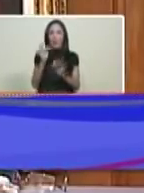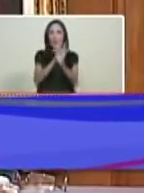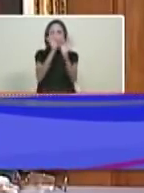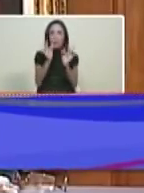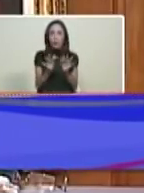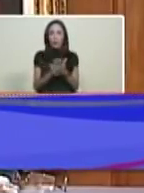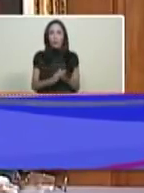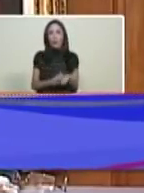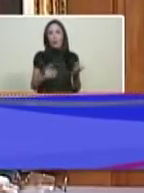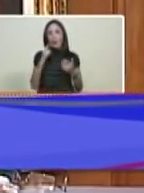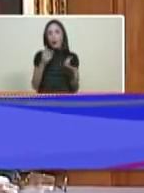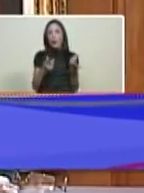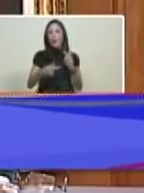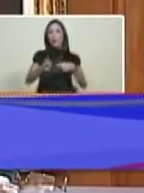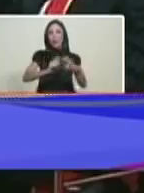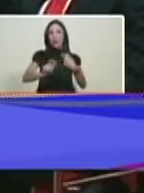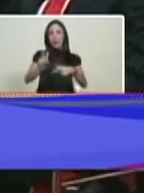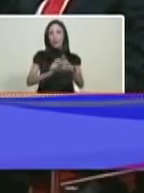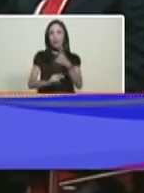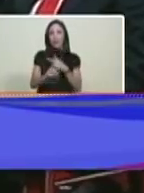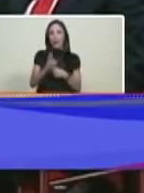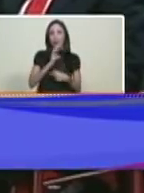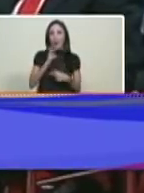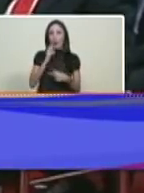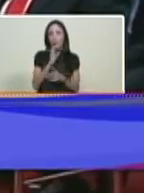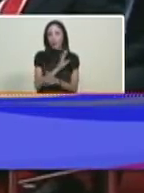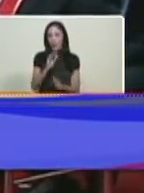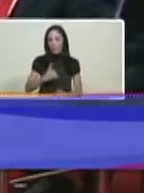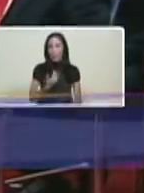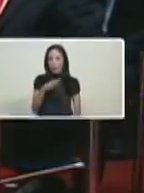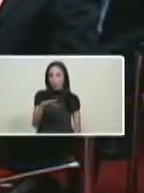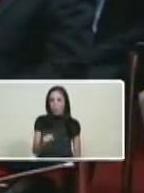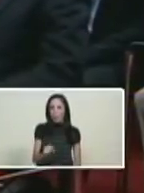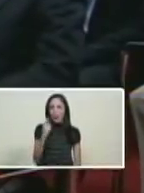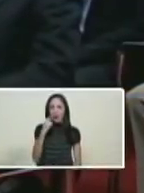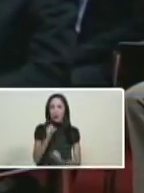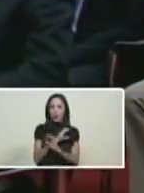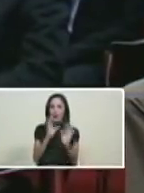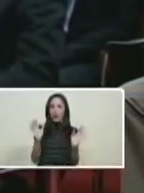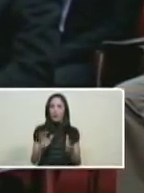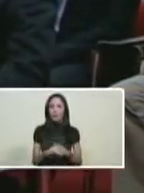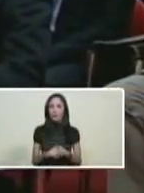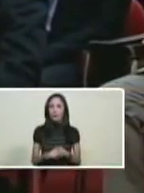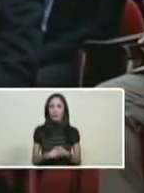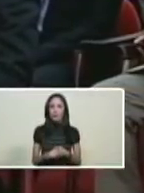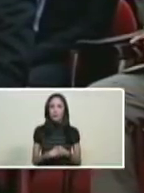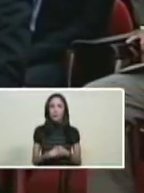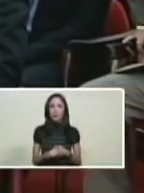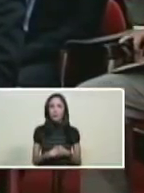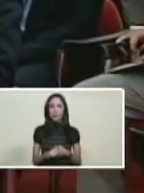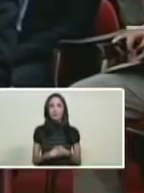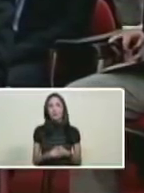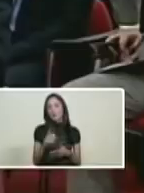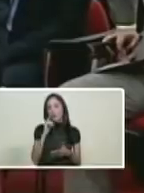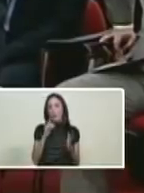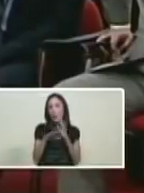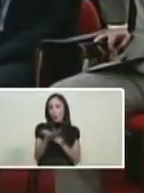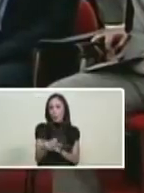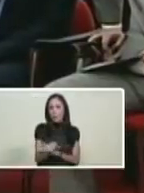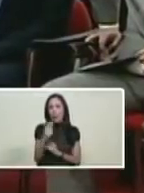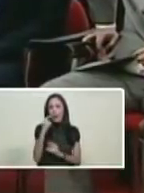el lingote de oro para que usted pueda comprar una de las partes puede comprar la parte completa el certificado puede comprar una de las partes